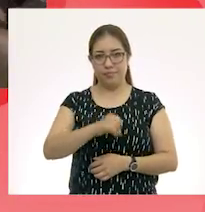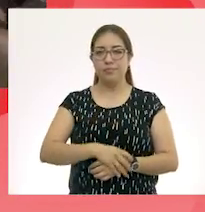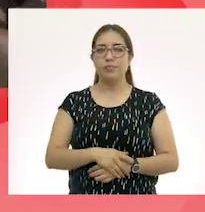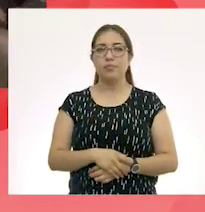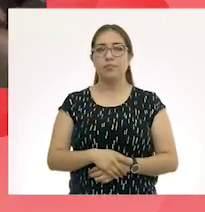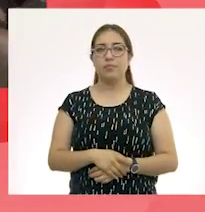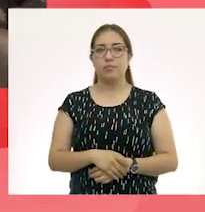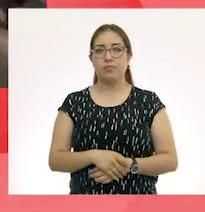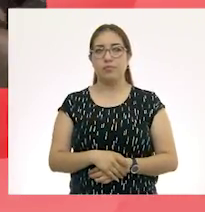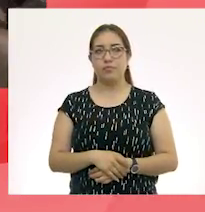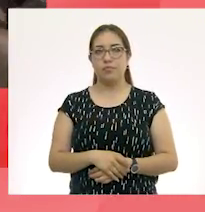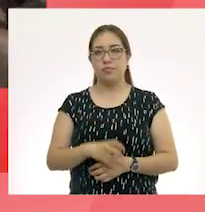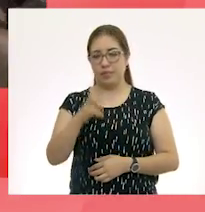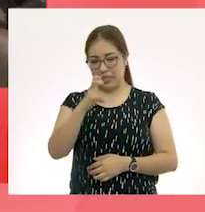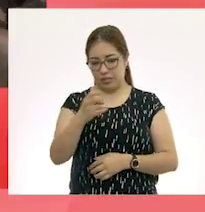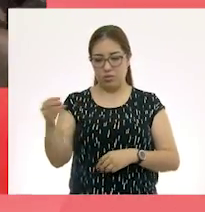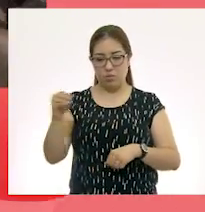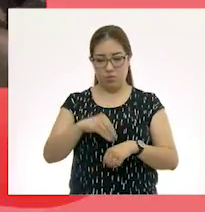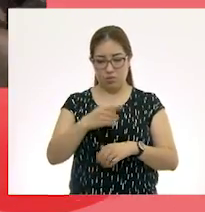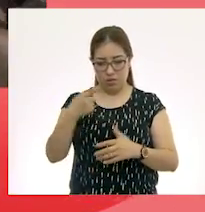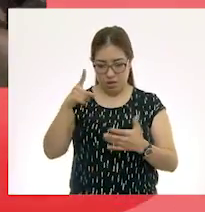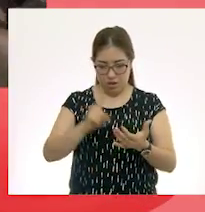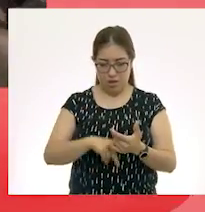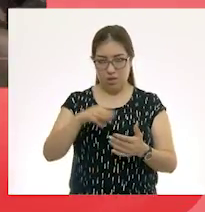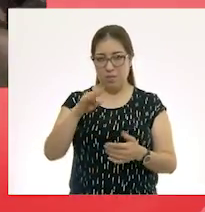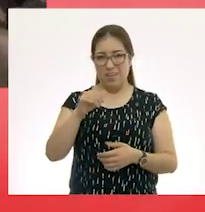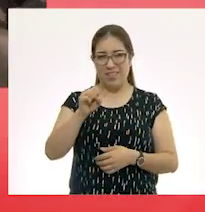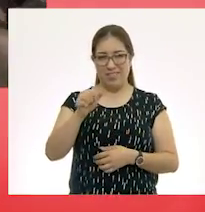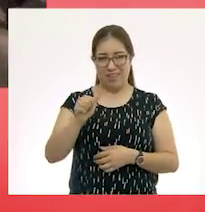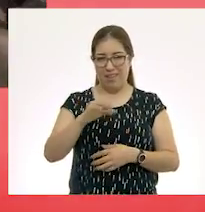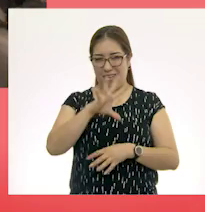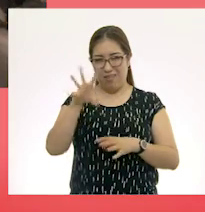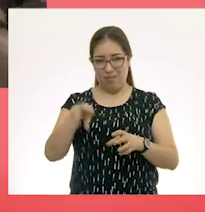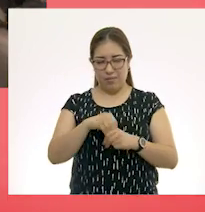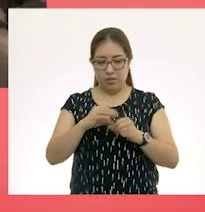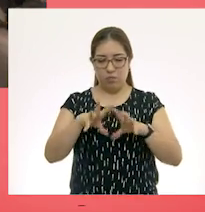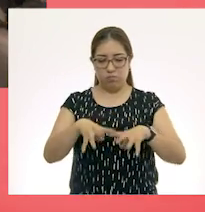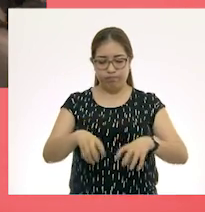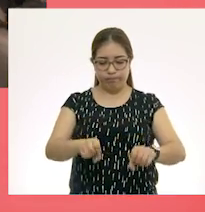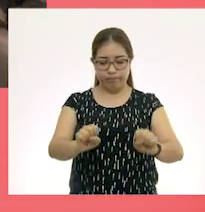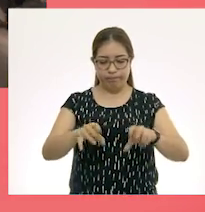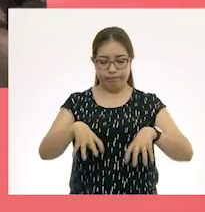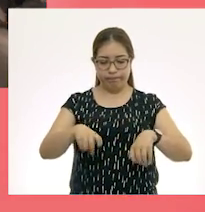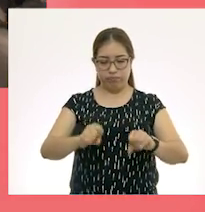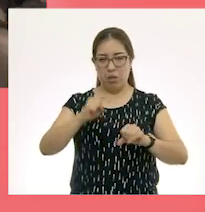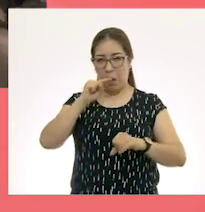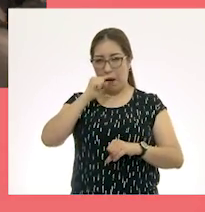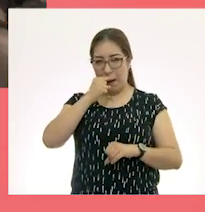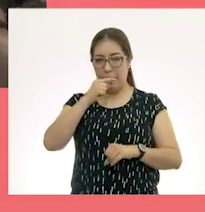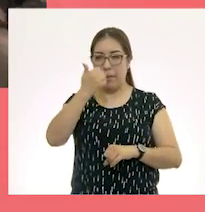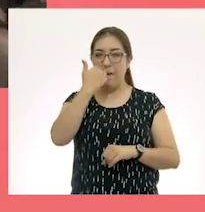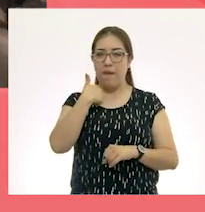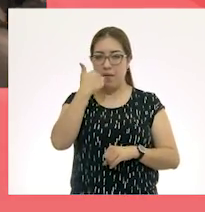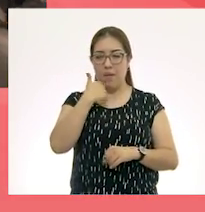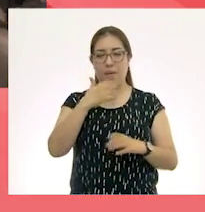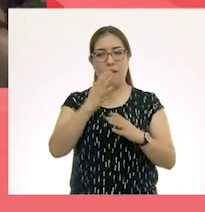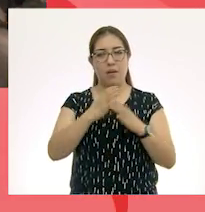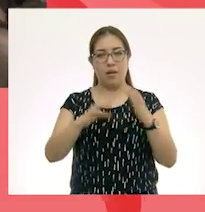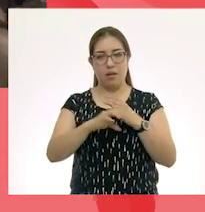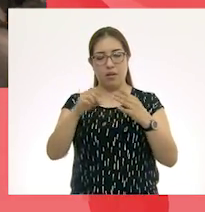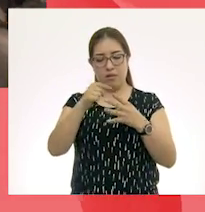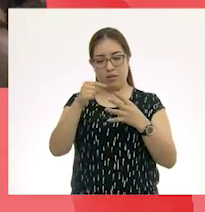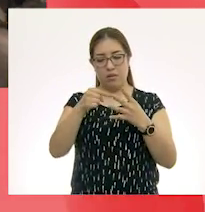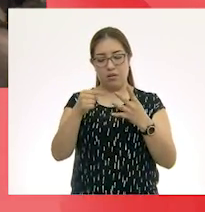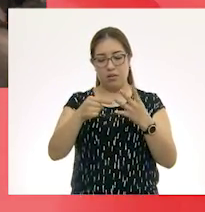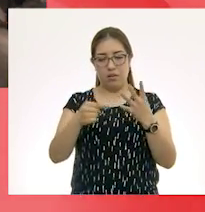Y esto se le agrega a la masa. A la masa, ya con todo, con la canela, todo. Es decir, se pela bien, pero se